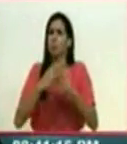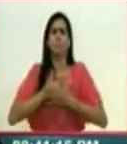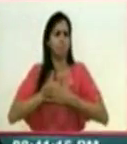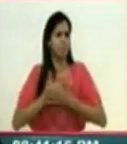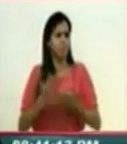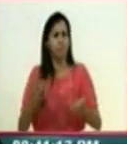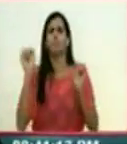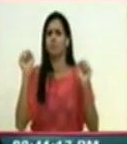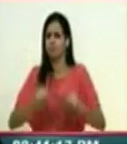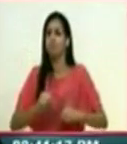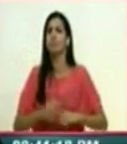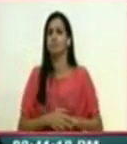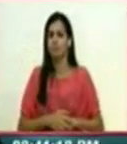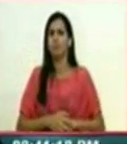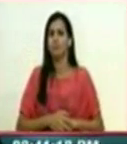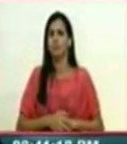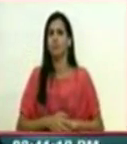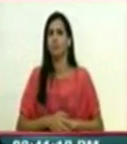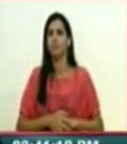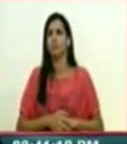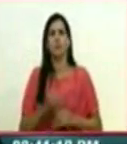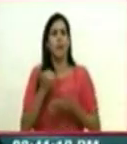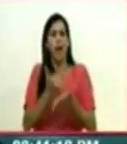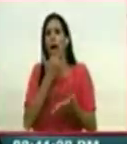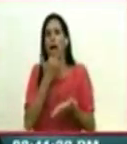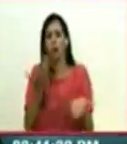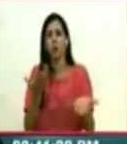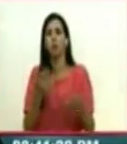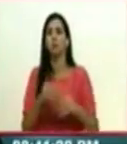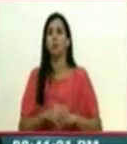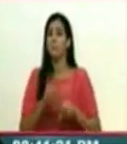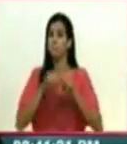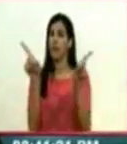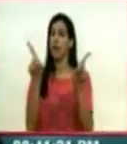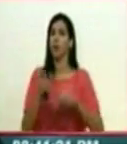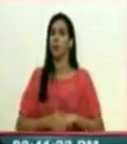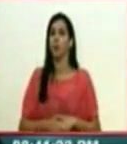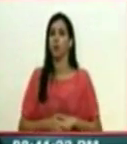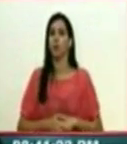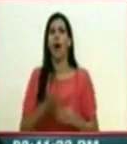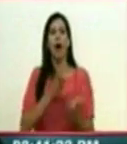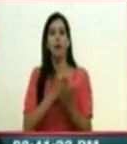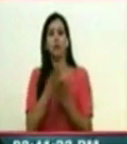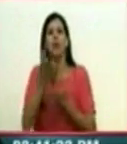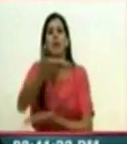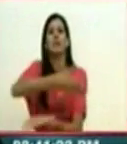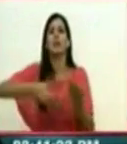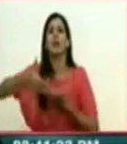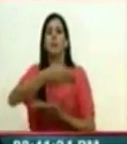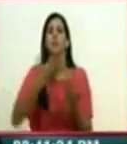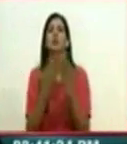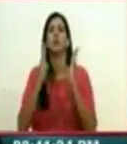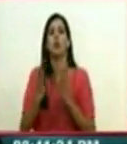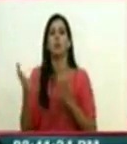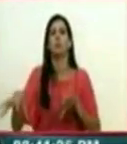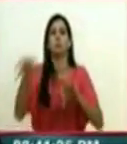disponibilidad para dar la nuestra modesta contribución a esto, pero a través un intercambio con estudiantes,